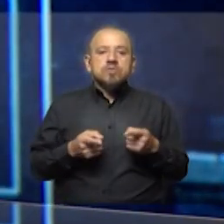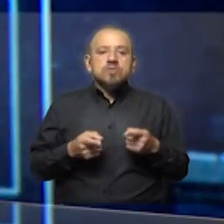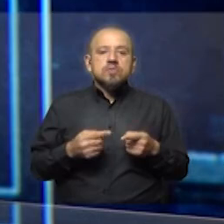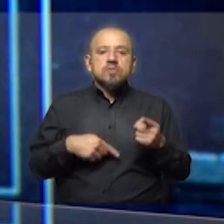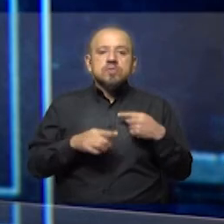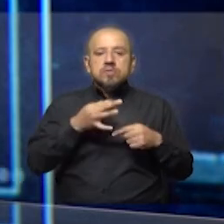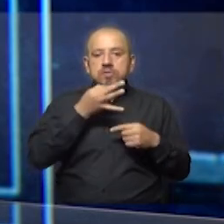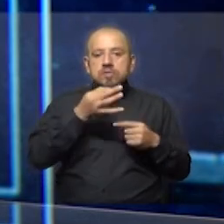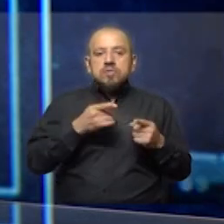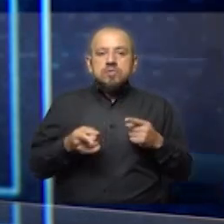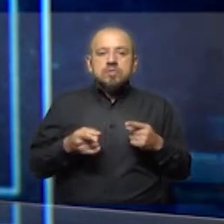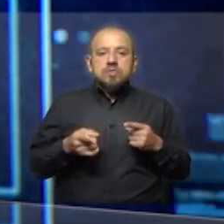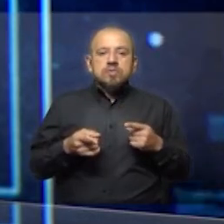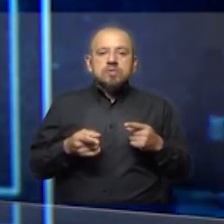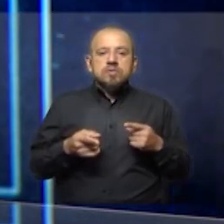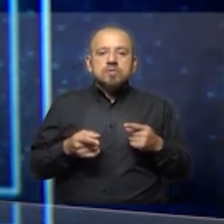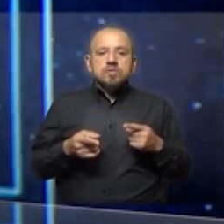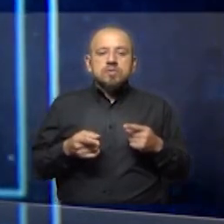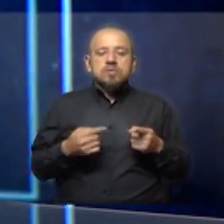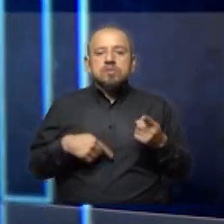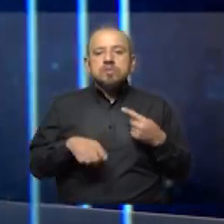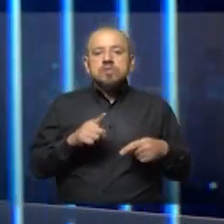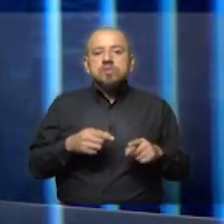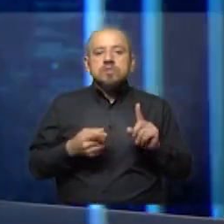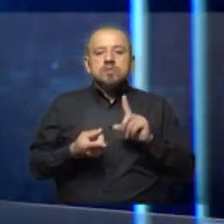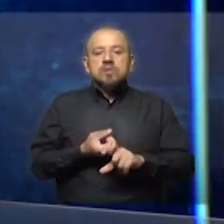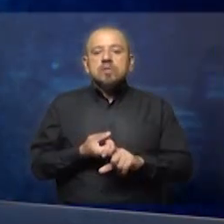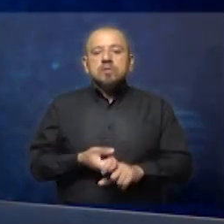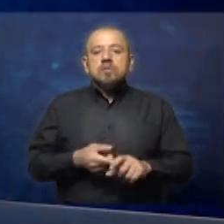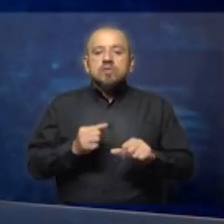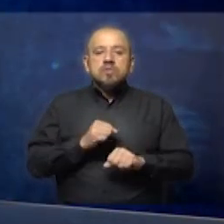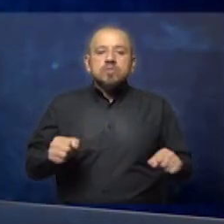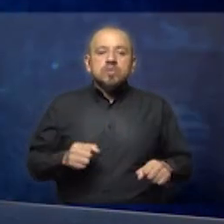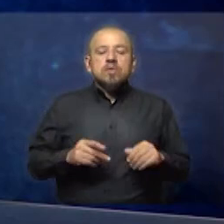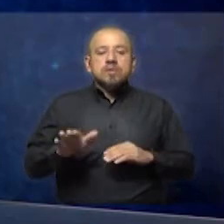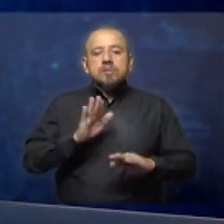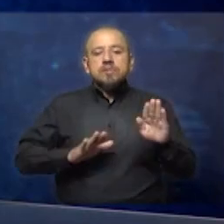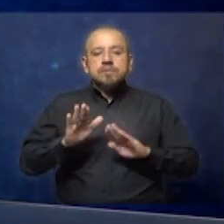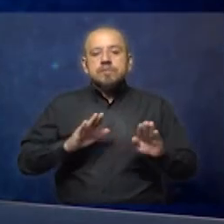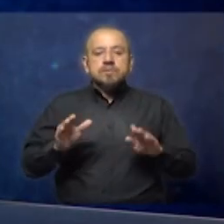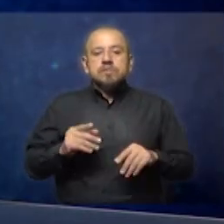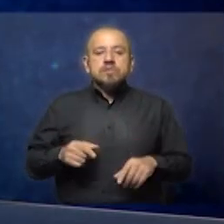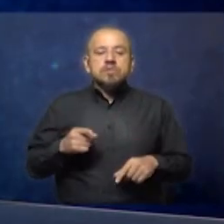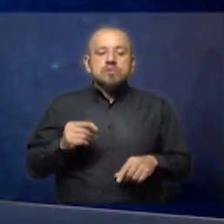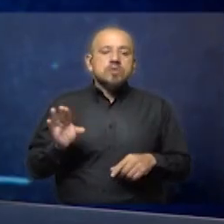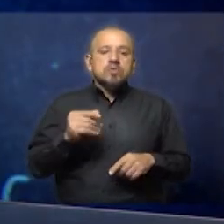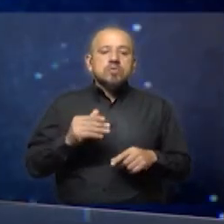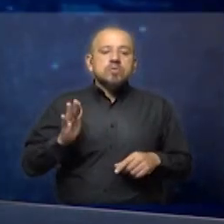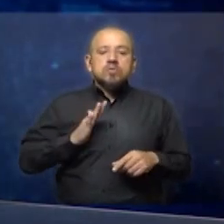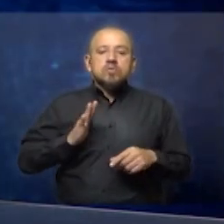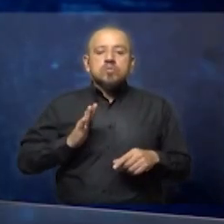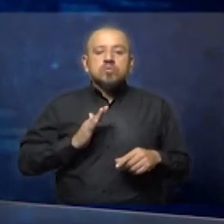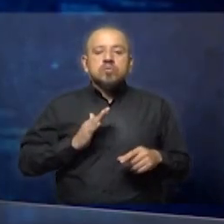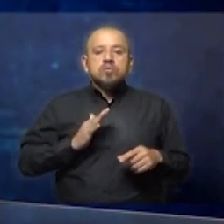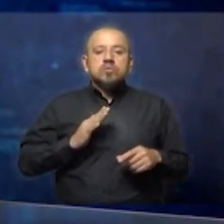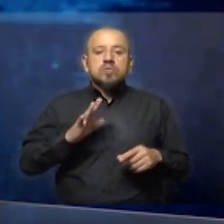entonces decía por consiguiente si en el matrimonio las cosas pueden arreglarse totalmente contra el gusto de la mujer ya